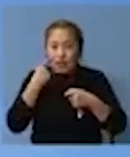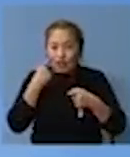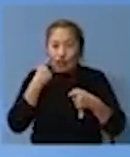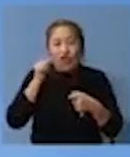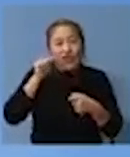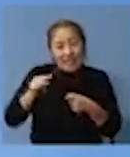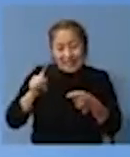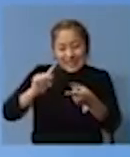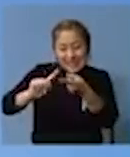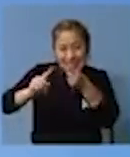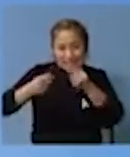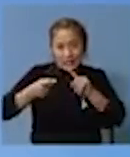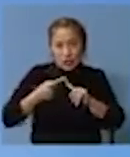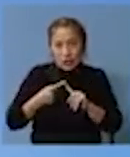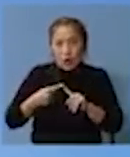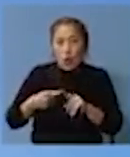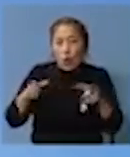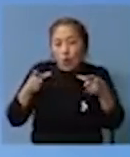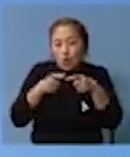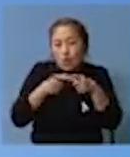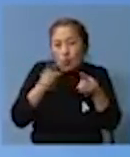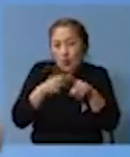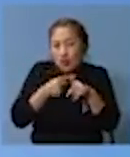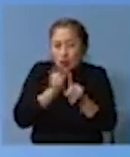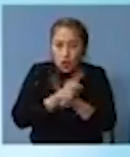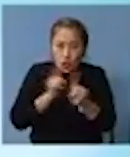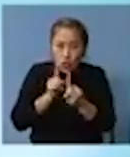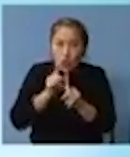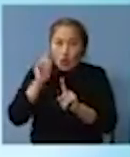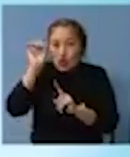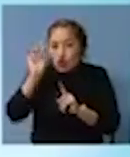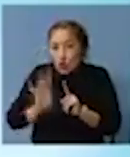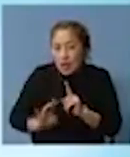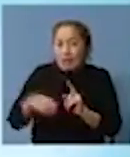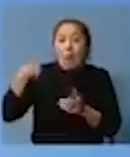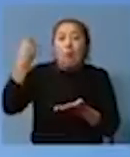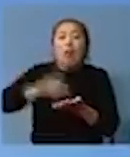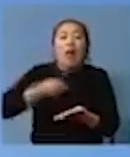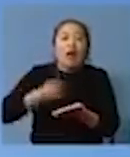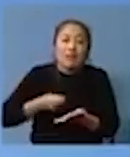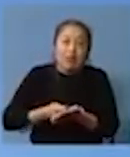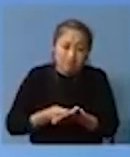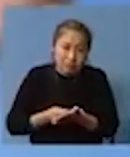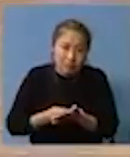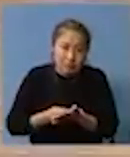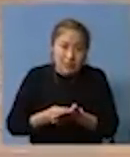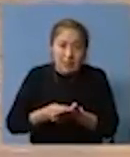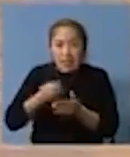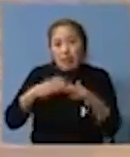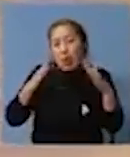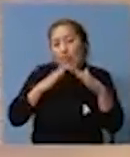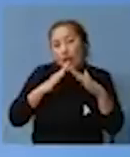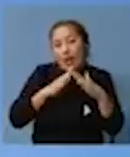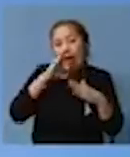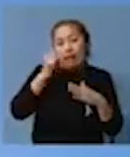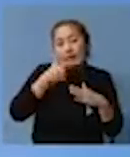respondía a una bandería política, sino que respondía a determinada cantidad de dinero. O sea, él iba con casas o